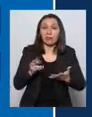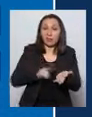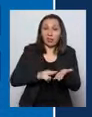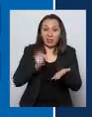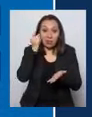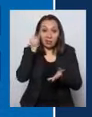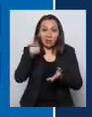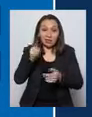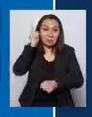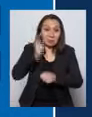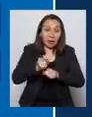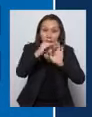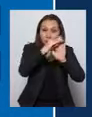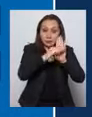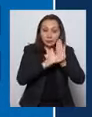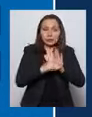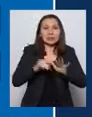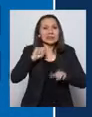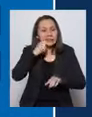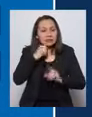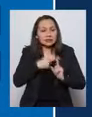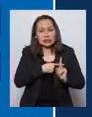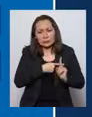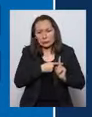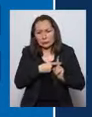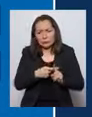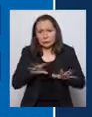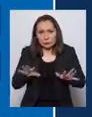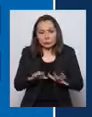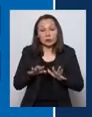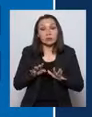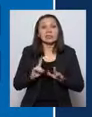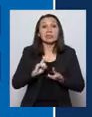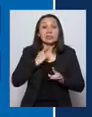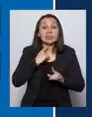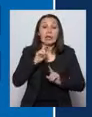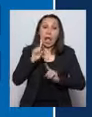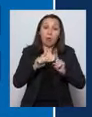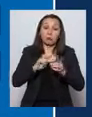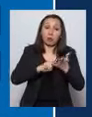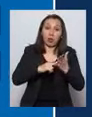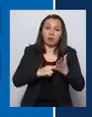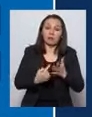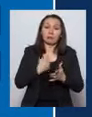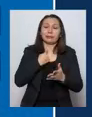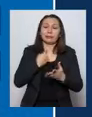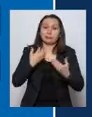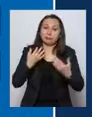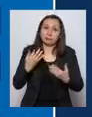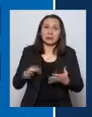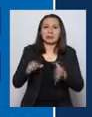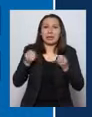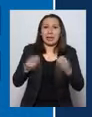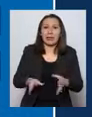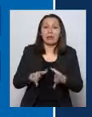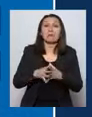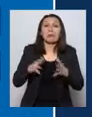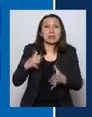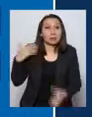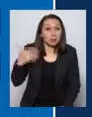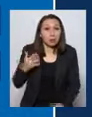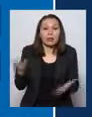estas medidas significan un sacrificio tienen efectos adversos muy importantes y lo relevante